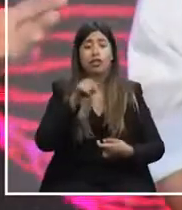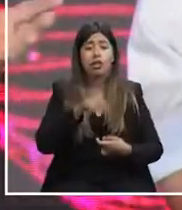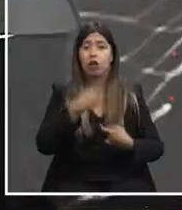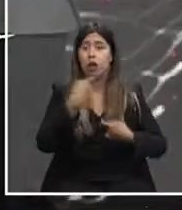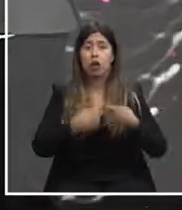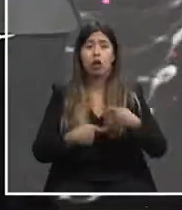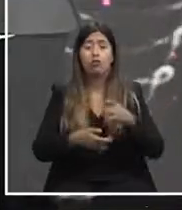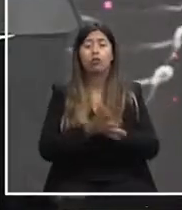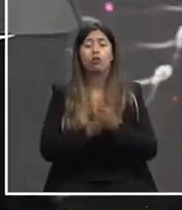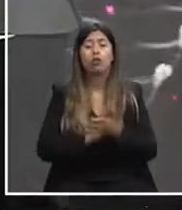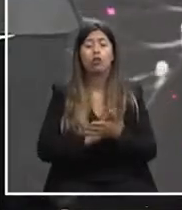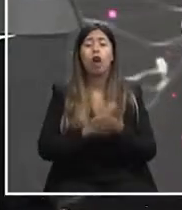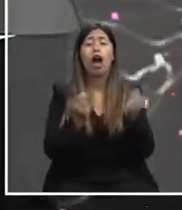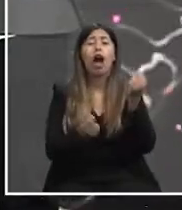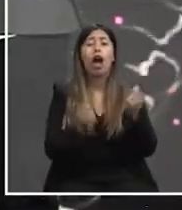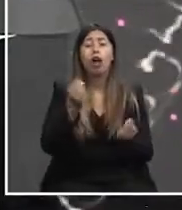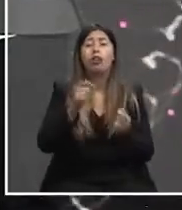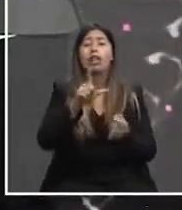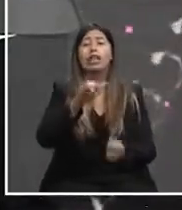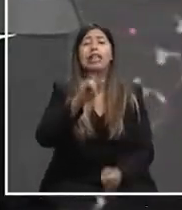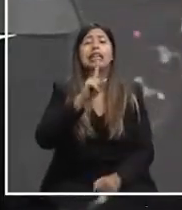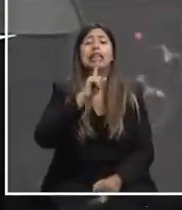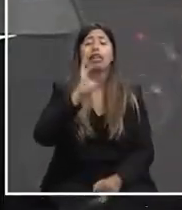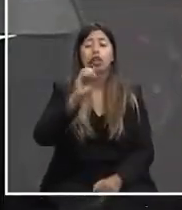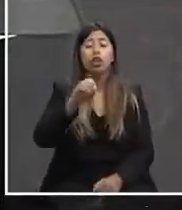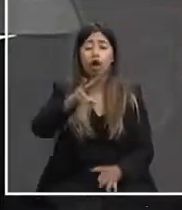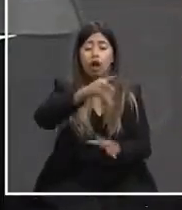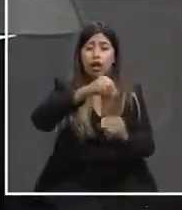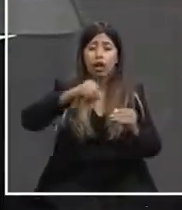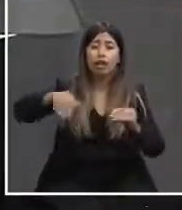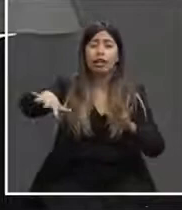todos los autos eléctricos del mundo. El litio chileno va a ser el que va a